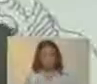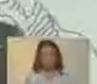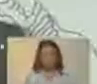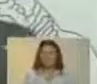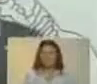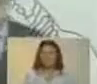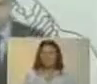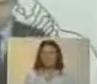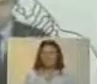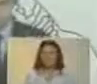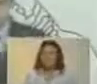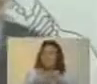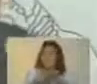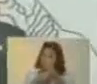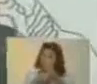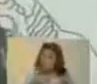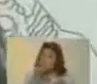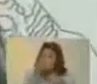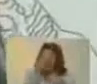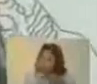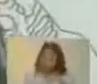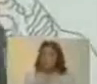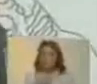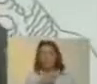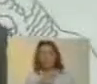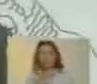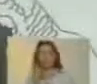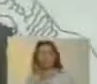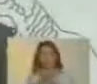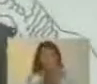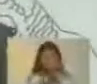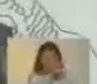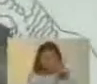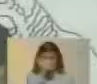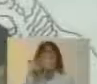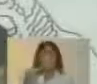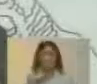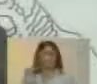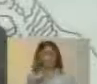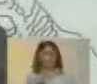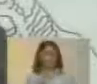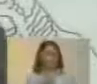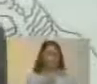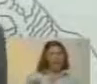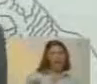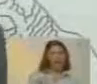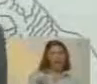Deberíamos, ninguno de los países democráticos del área